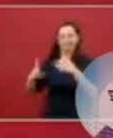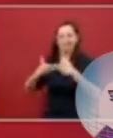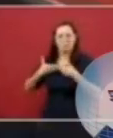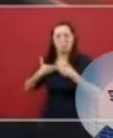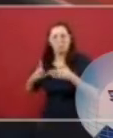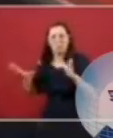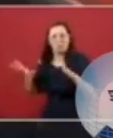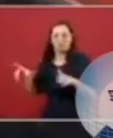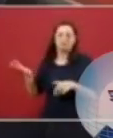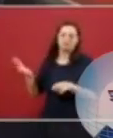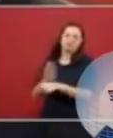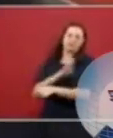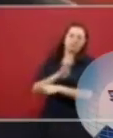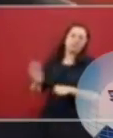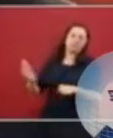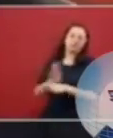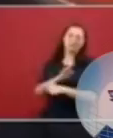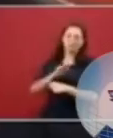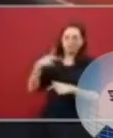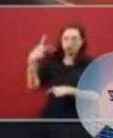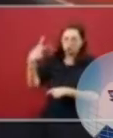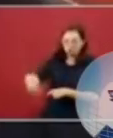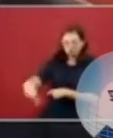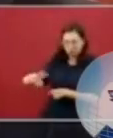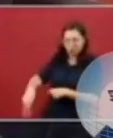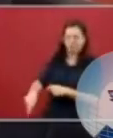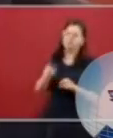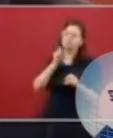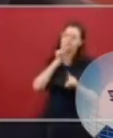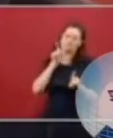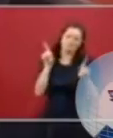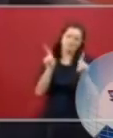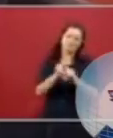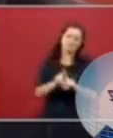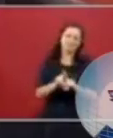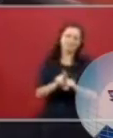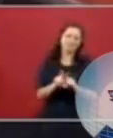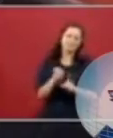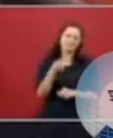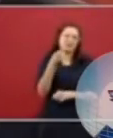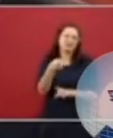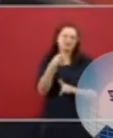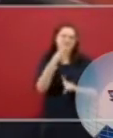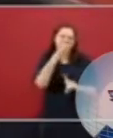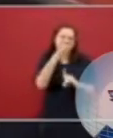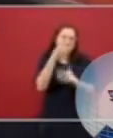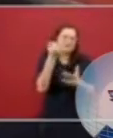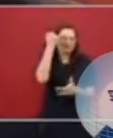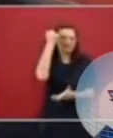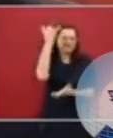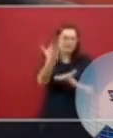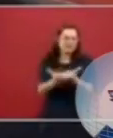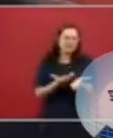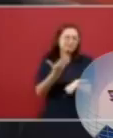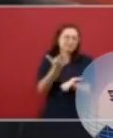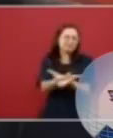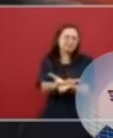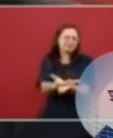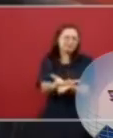público, negocios para la nación. Ese es el planteamiento que